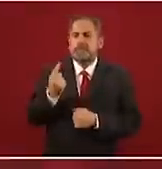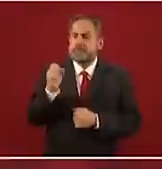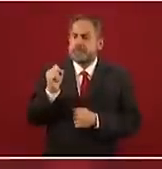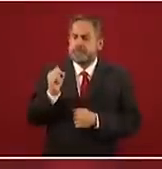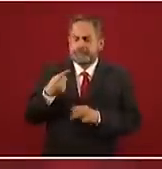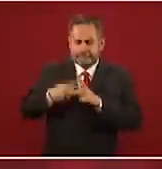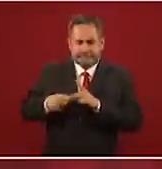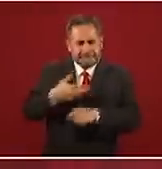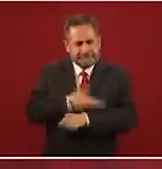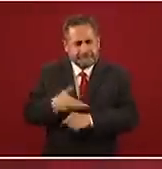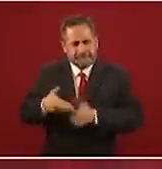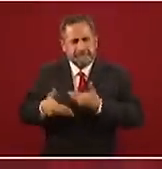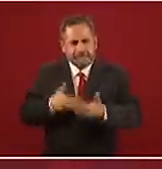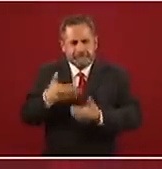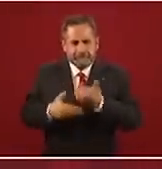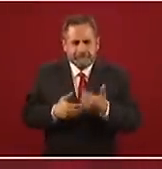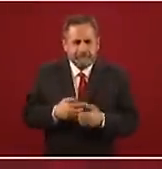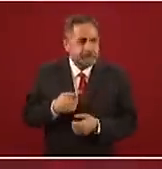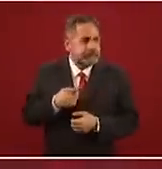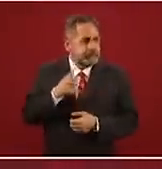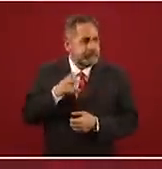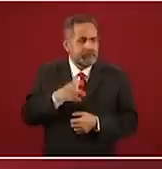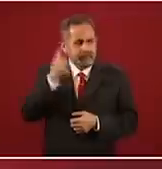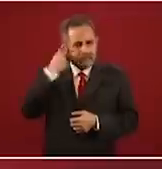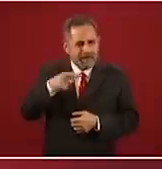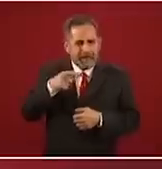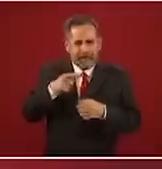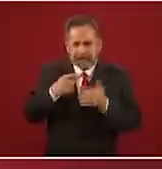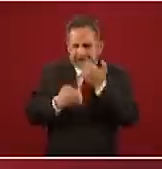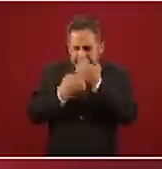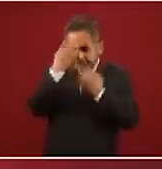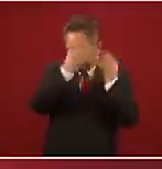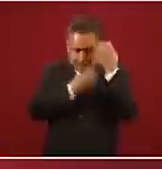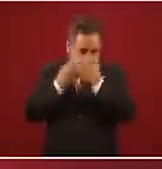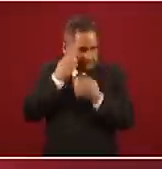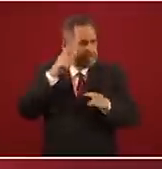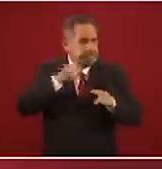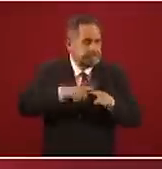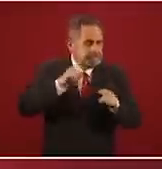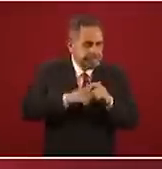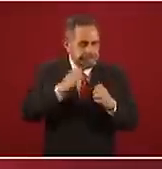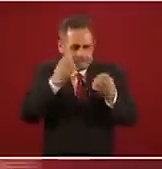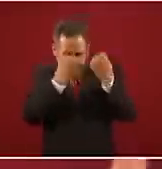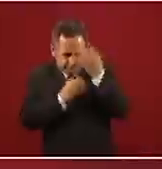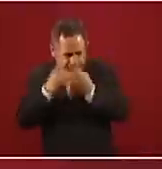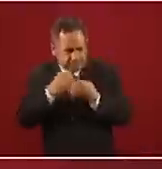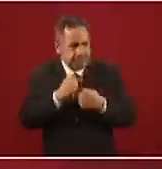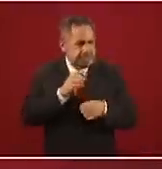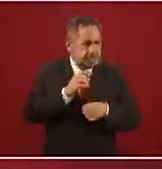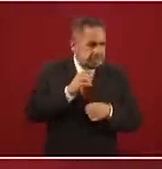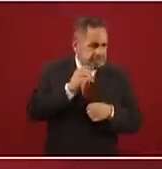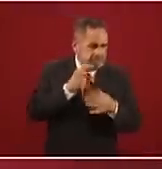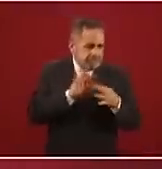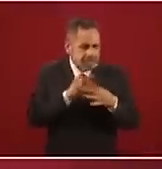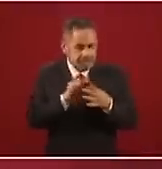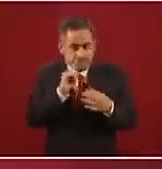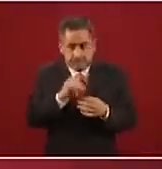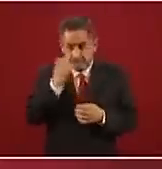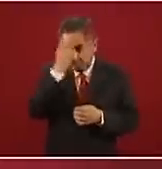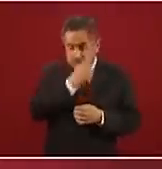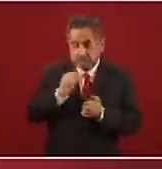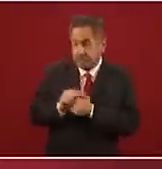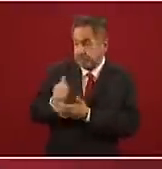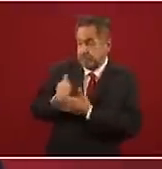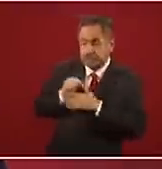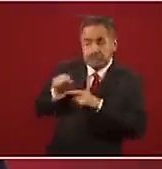1 de septiembre, con un concurso de oposición, un examen, un ensayo, una evaluación que se hizo justamente con